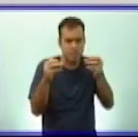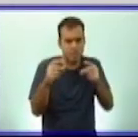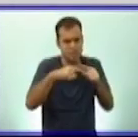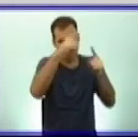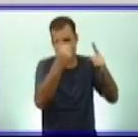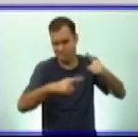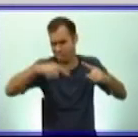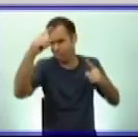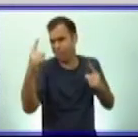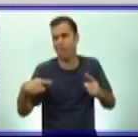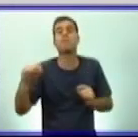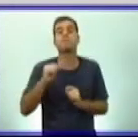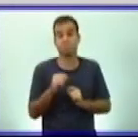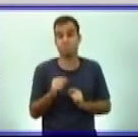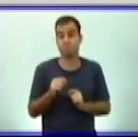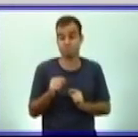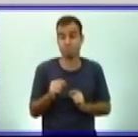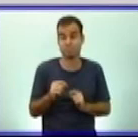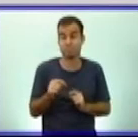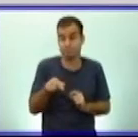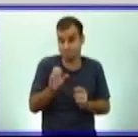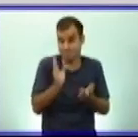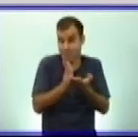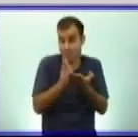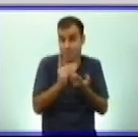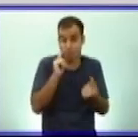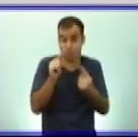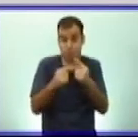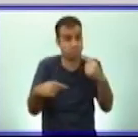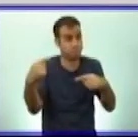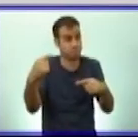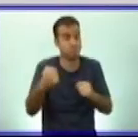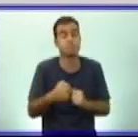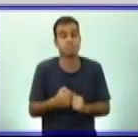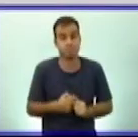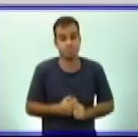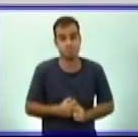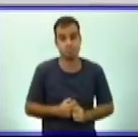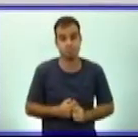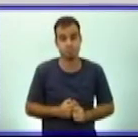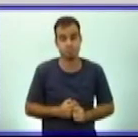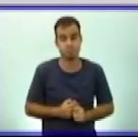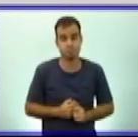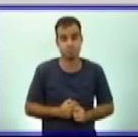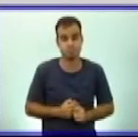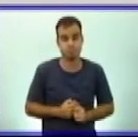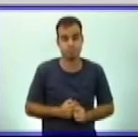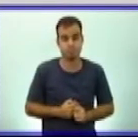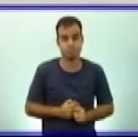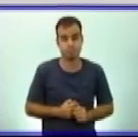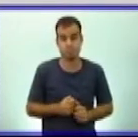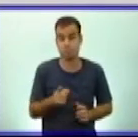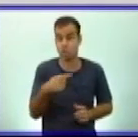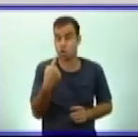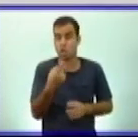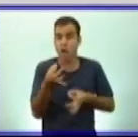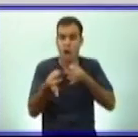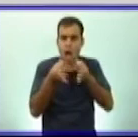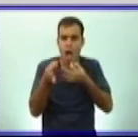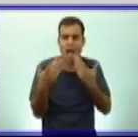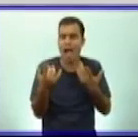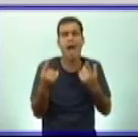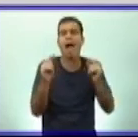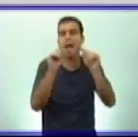de trabajo de esta clase, donde hablamos de los circuitos, en particular del circuito resistivo y del